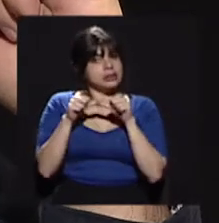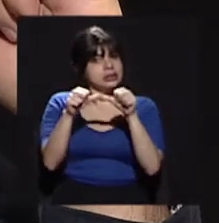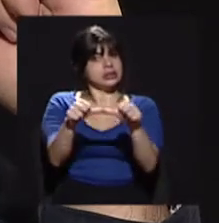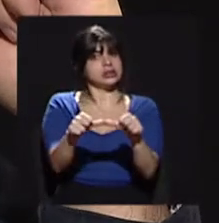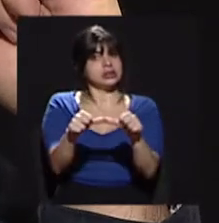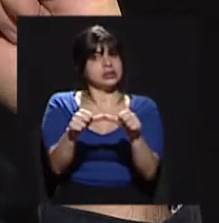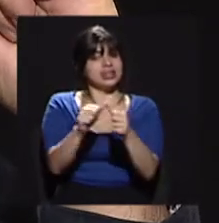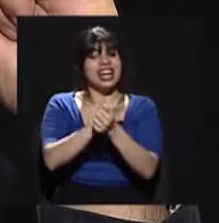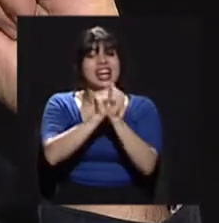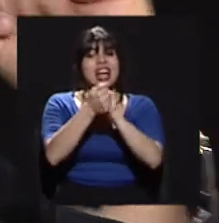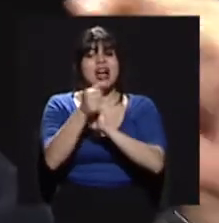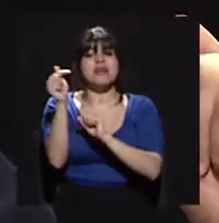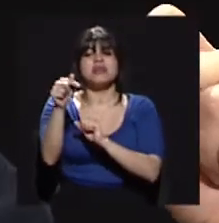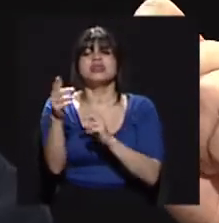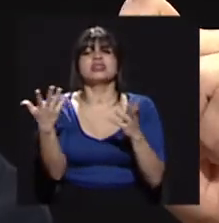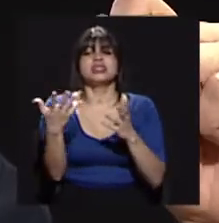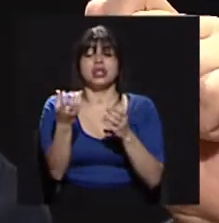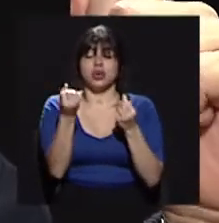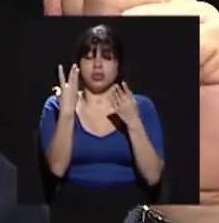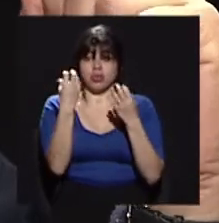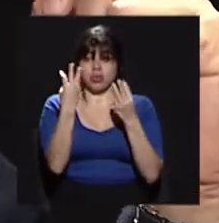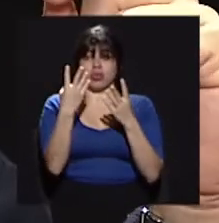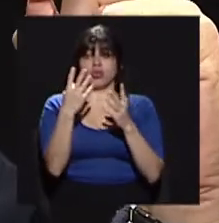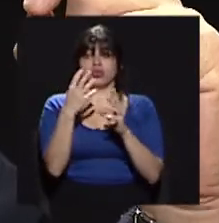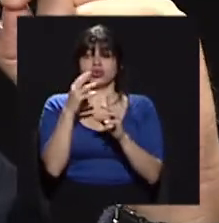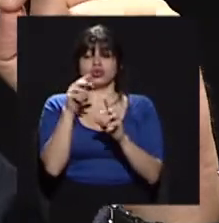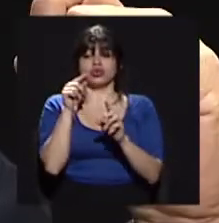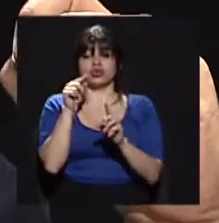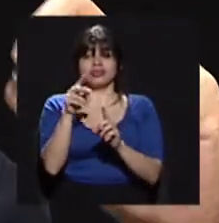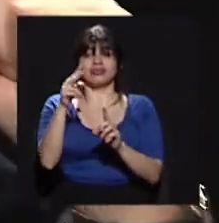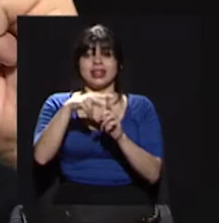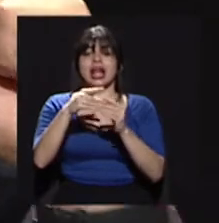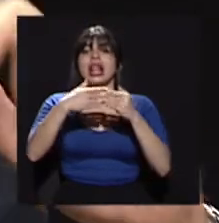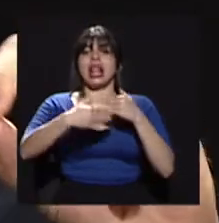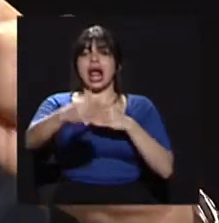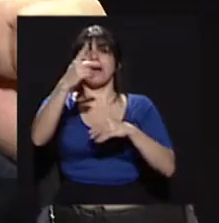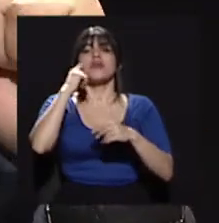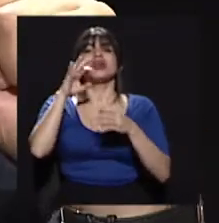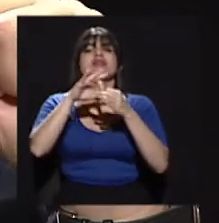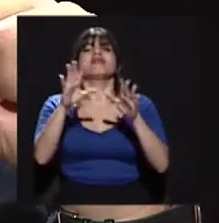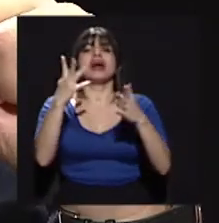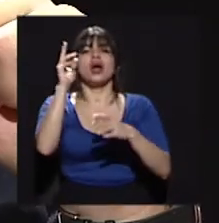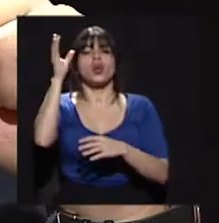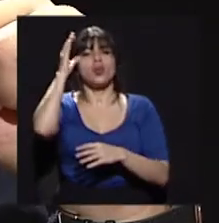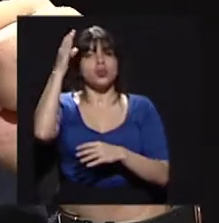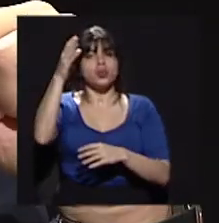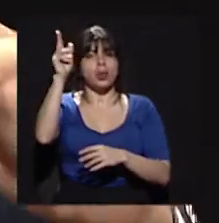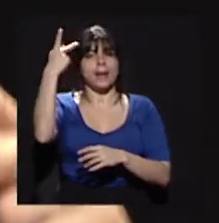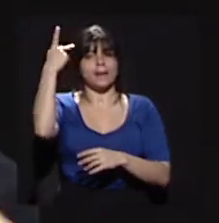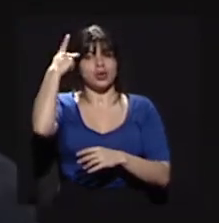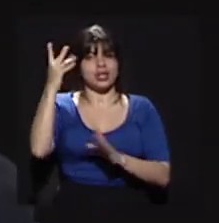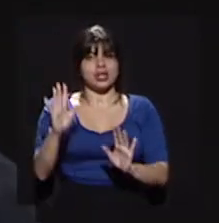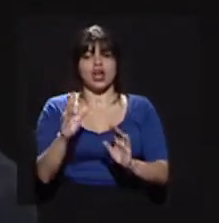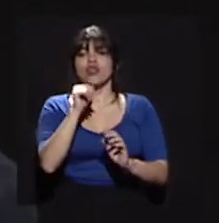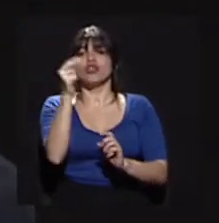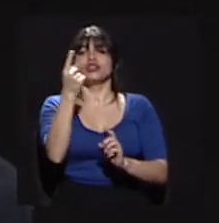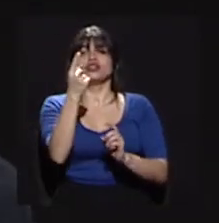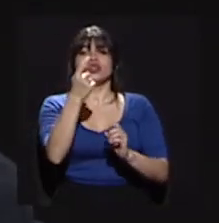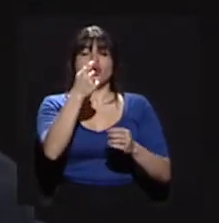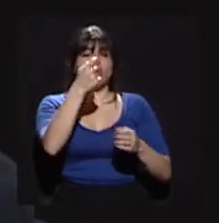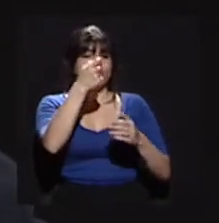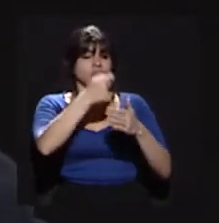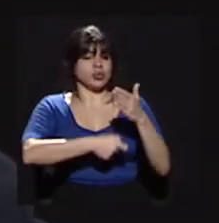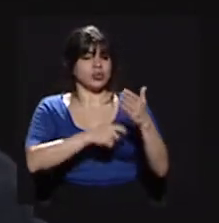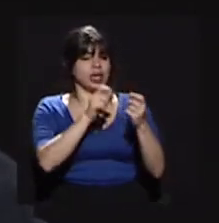son cambios que en muchos sentidos son de largo plazo porque tiene que ver con la cultura política tiene que ver no no con los datos duros